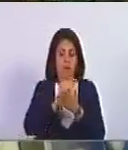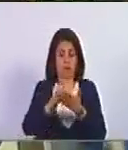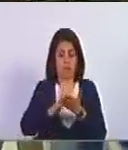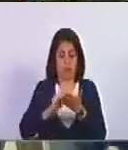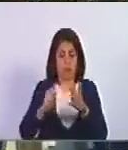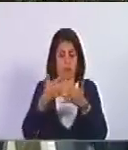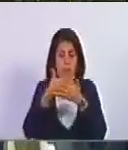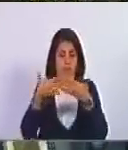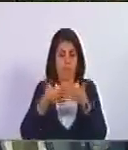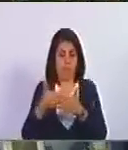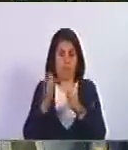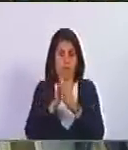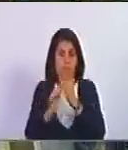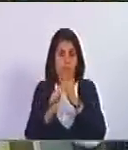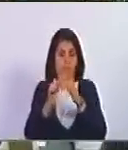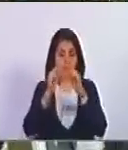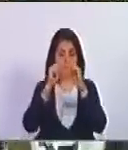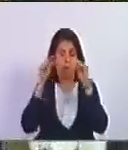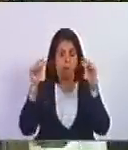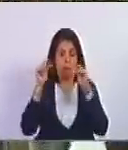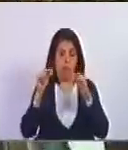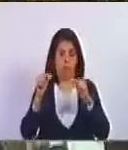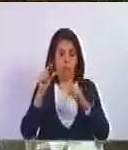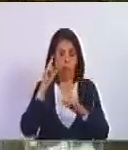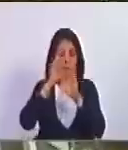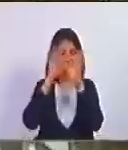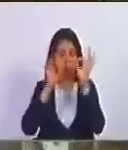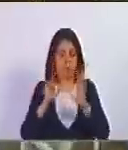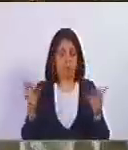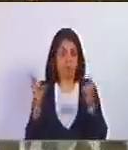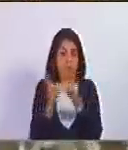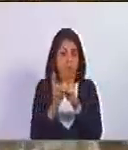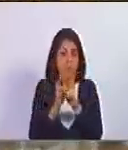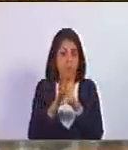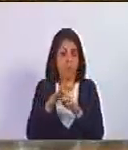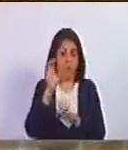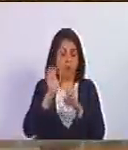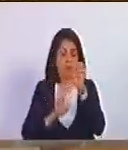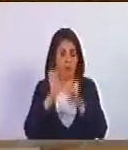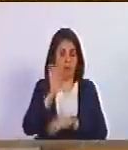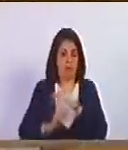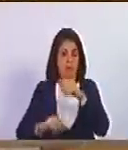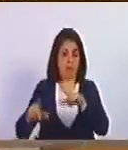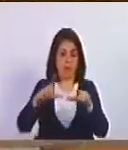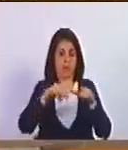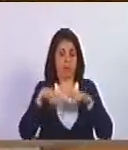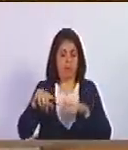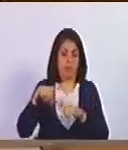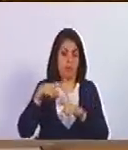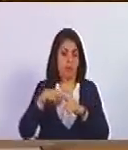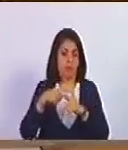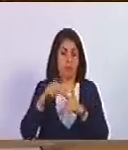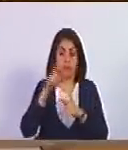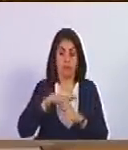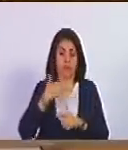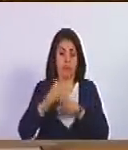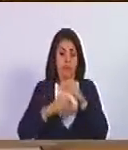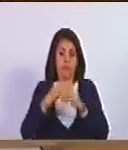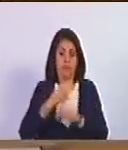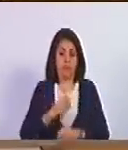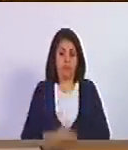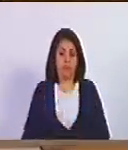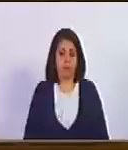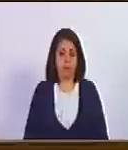en los siguientes términos. Epígrafe, método simplificado para valorar terrenos e inmuebles. Es todo, señor